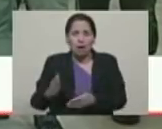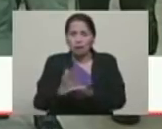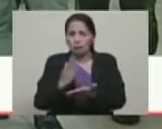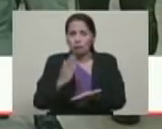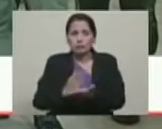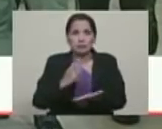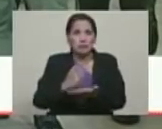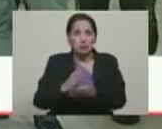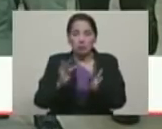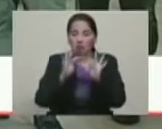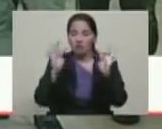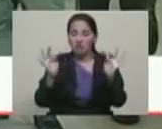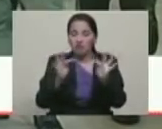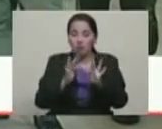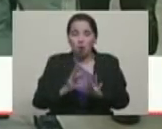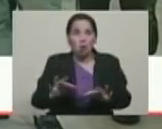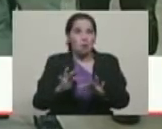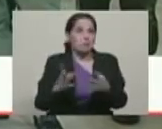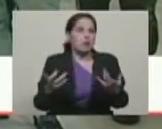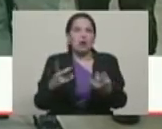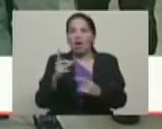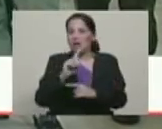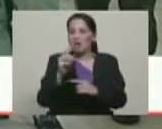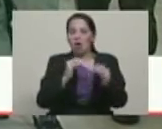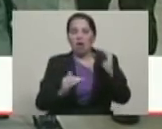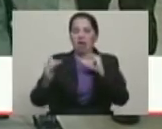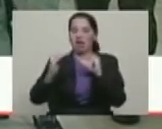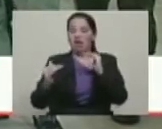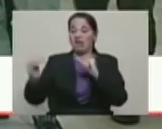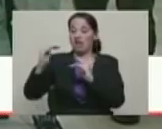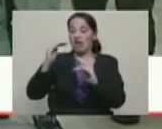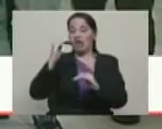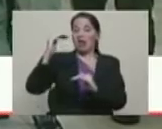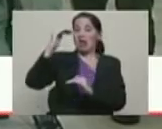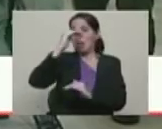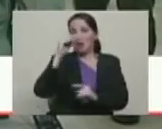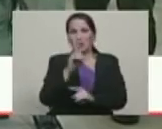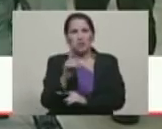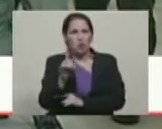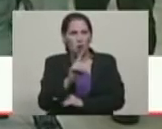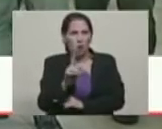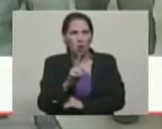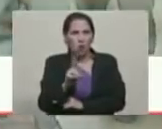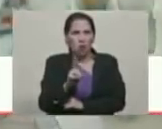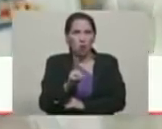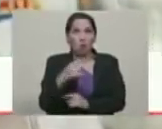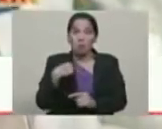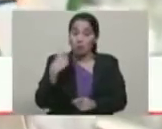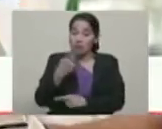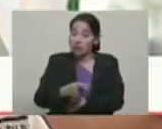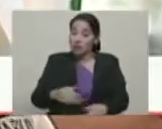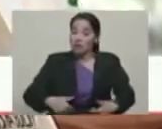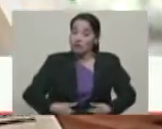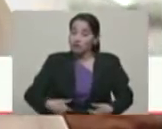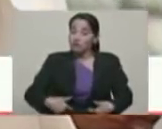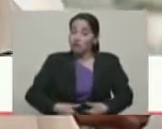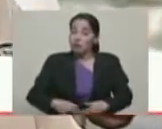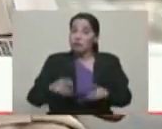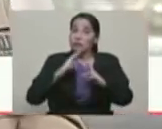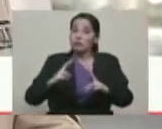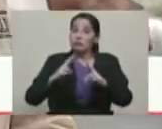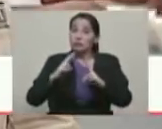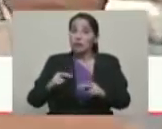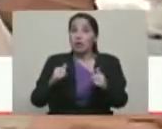creadora, creativa, no burocrática, no burocrática, pariendo resultados. Es lo mejor